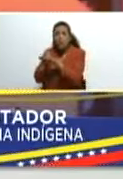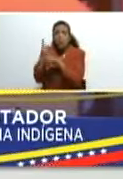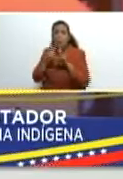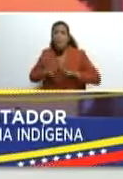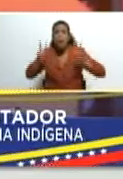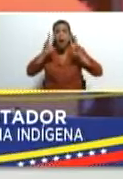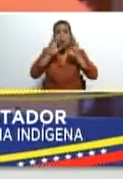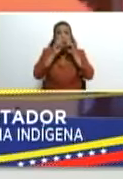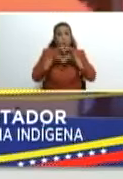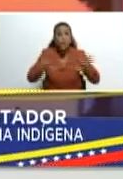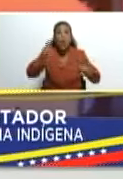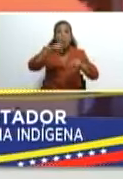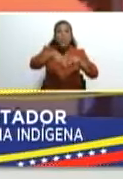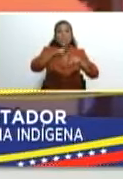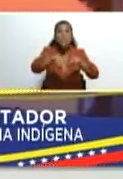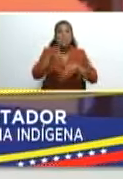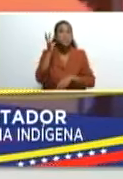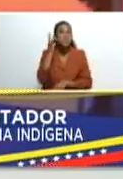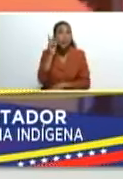los niños y niñas.